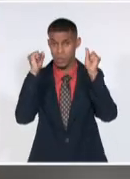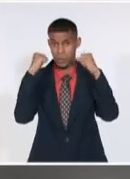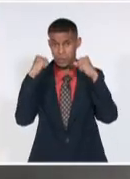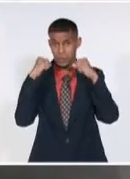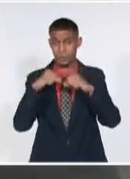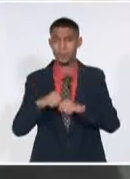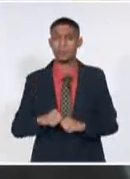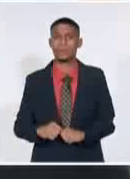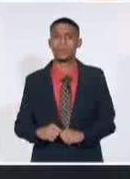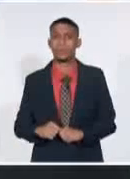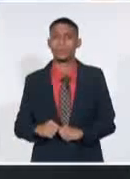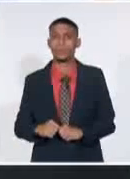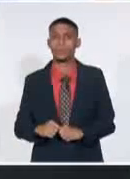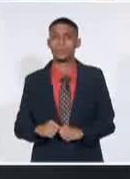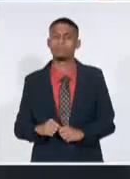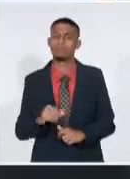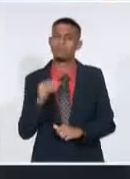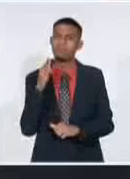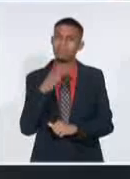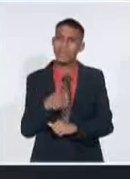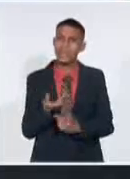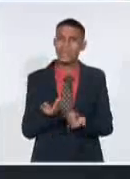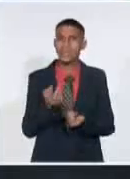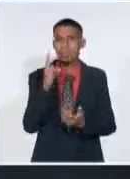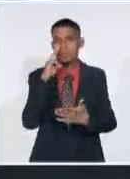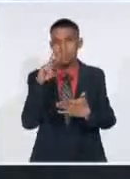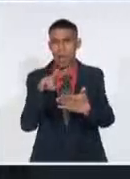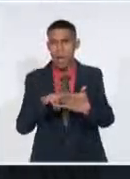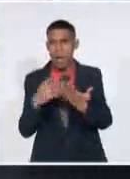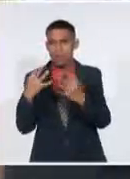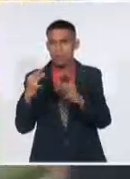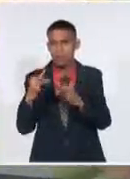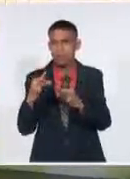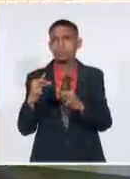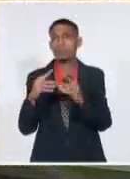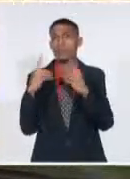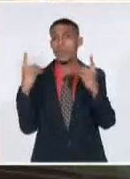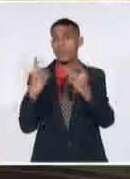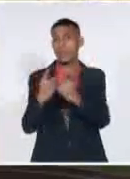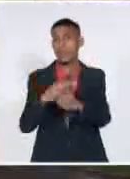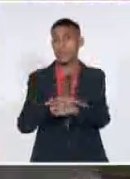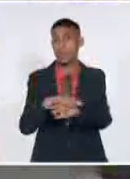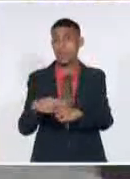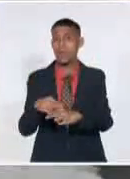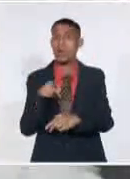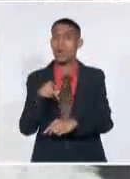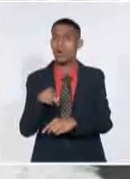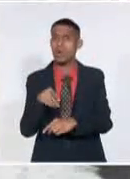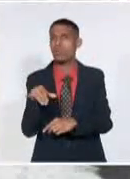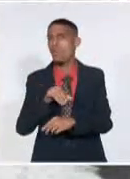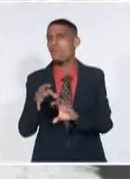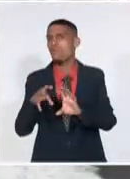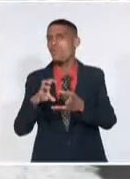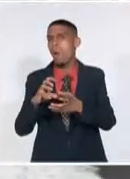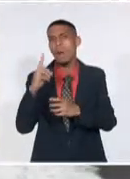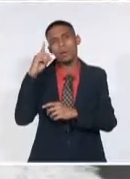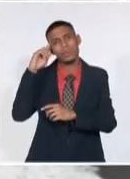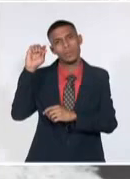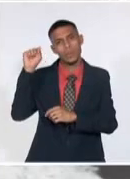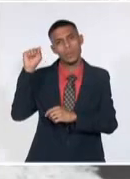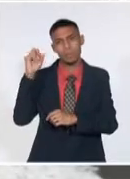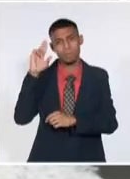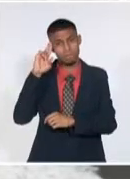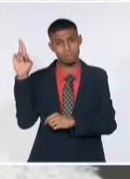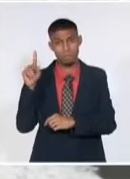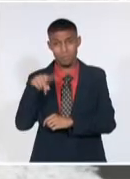heroico, acudir a los recuerdos que de él atesora la Oficina de Asuntos Históricos es también, ¿por qué no?, una forma de homenaje. Y es que estas